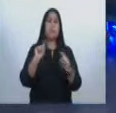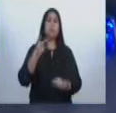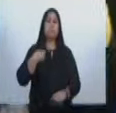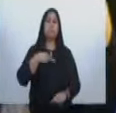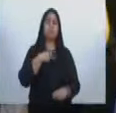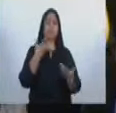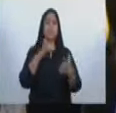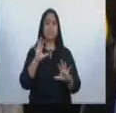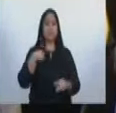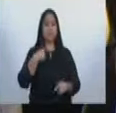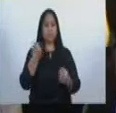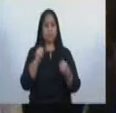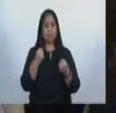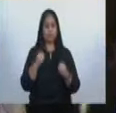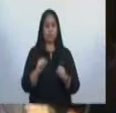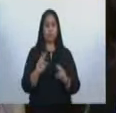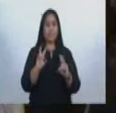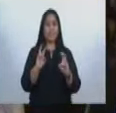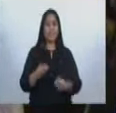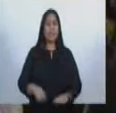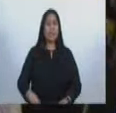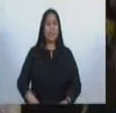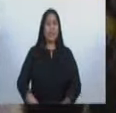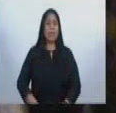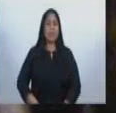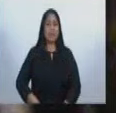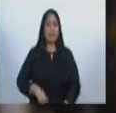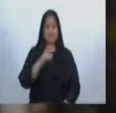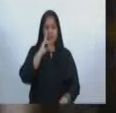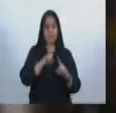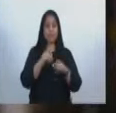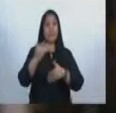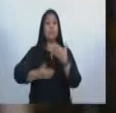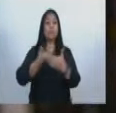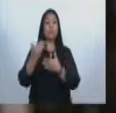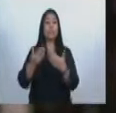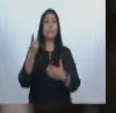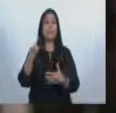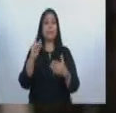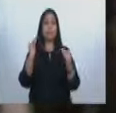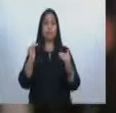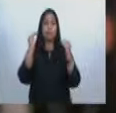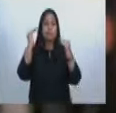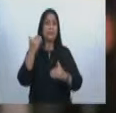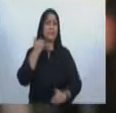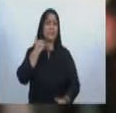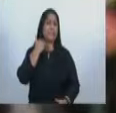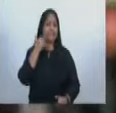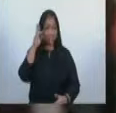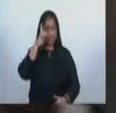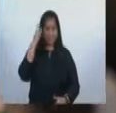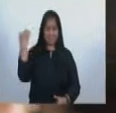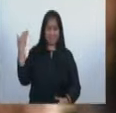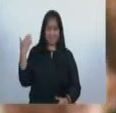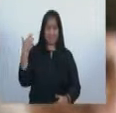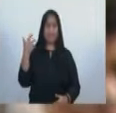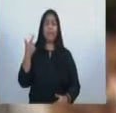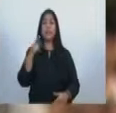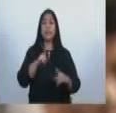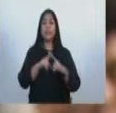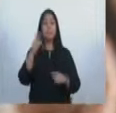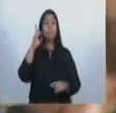hecho ahora en el marco de eh si ustedes recuerdan el proceso de alza que hubo de el precio